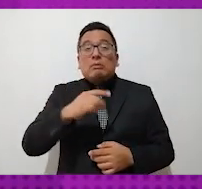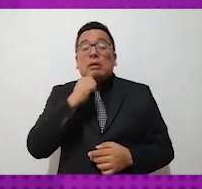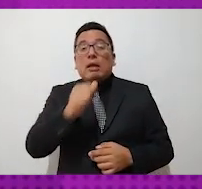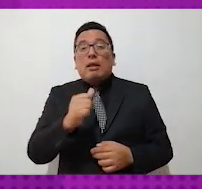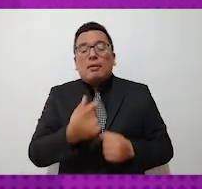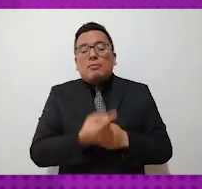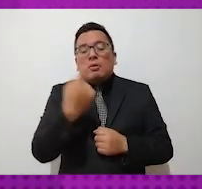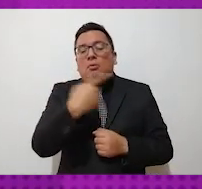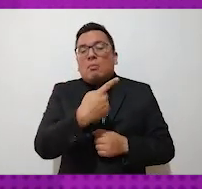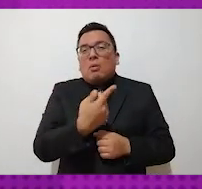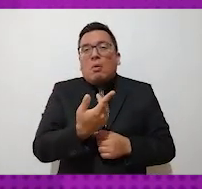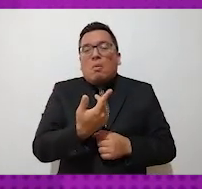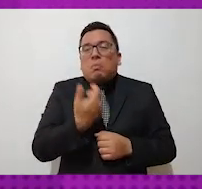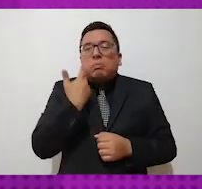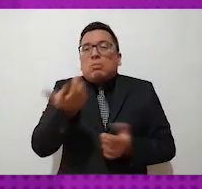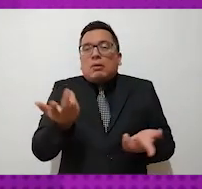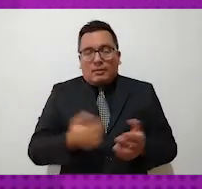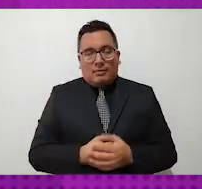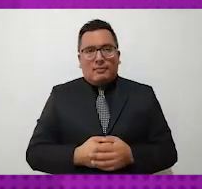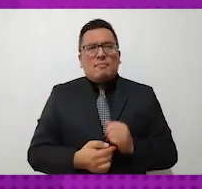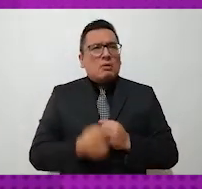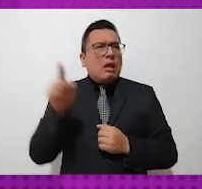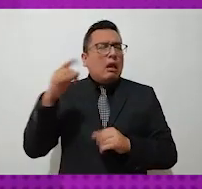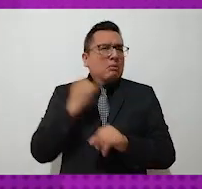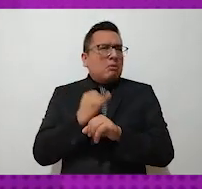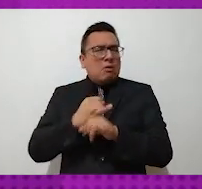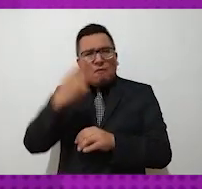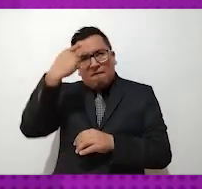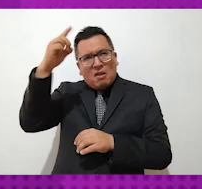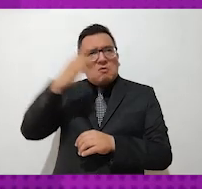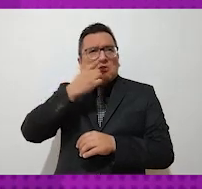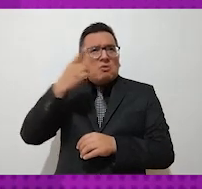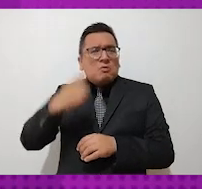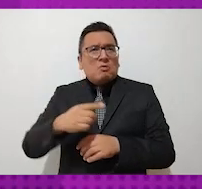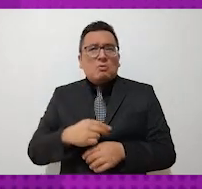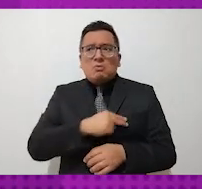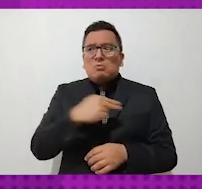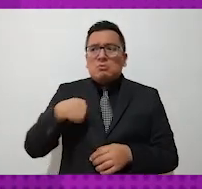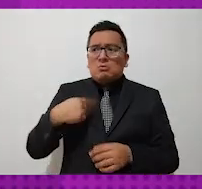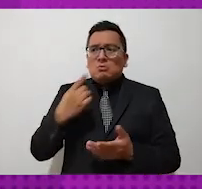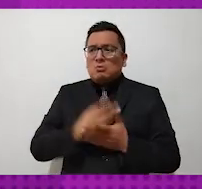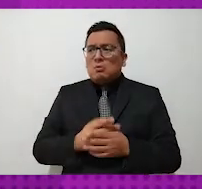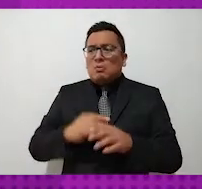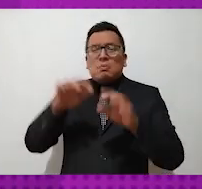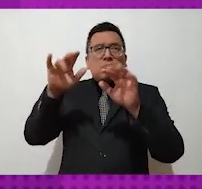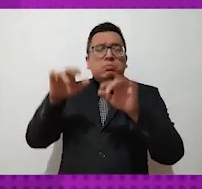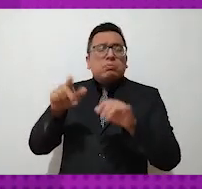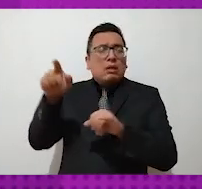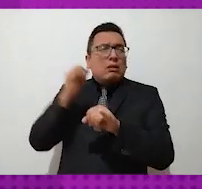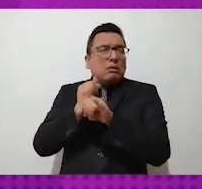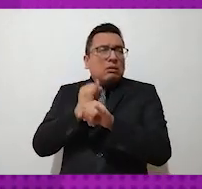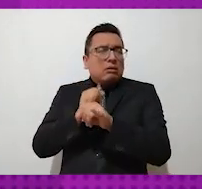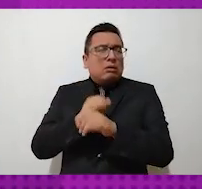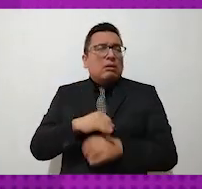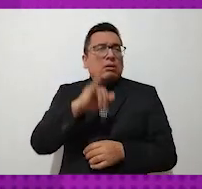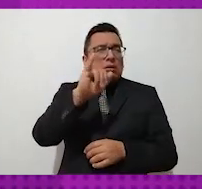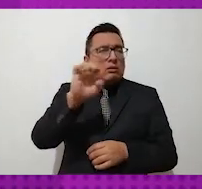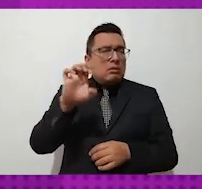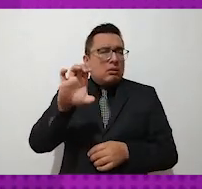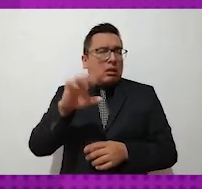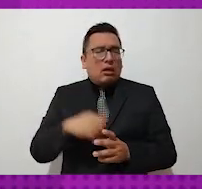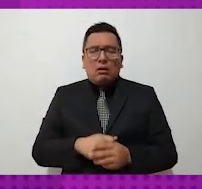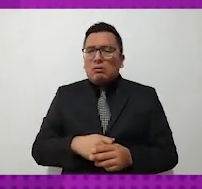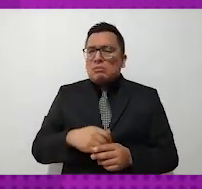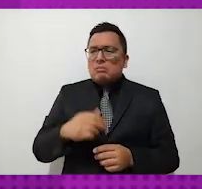¿Por qué? Porque las rutas de fácil acceso están en la página. Simplemente ingresando a la página del Instituto Electoral de